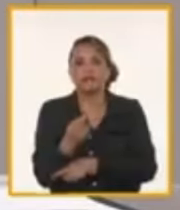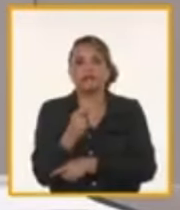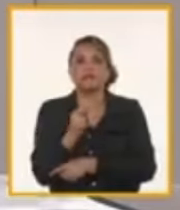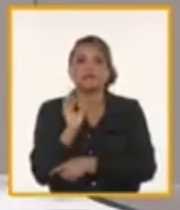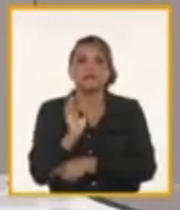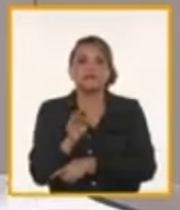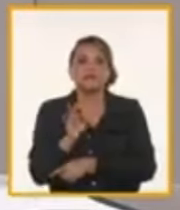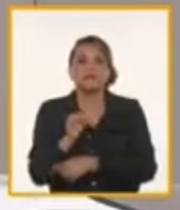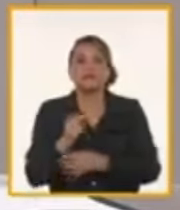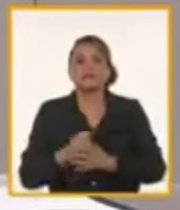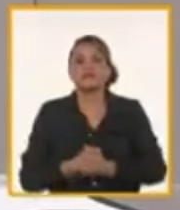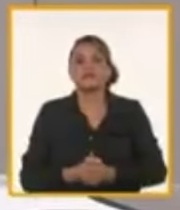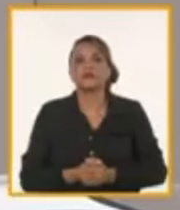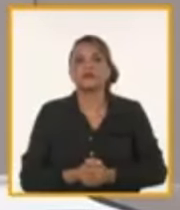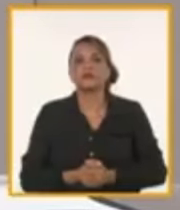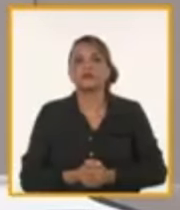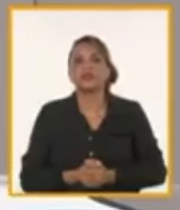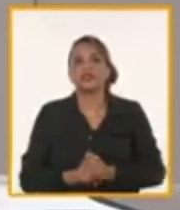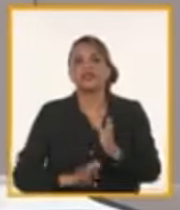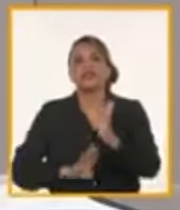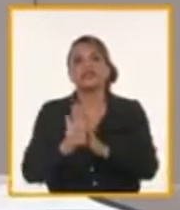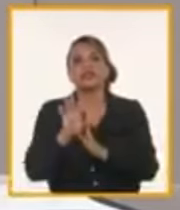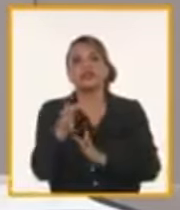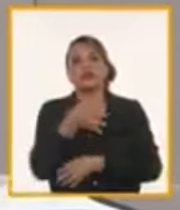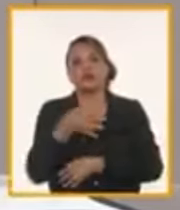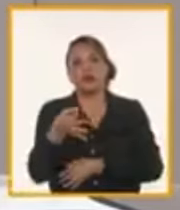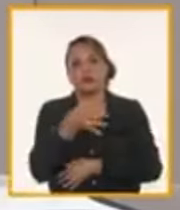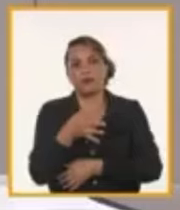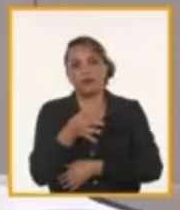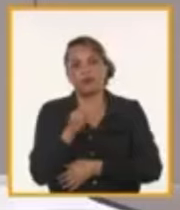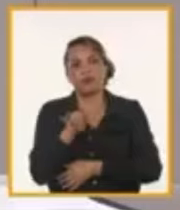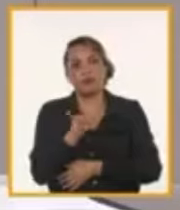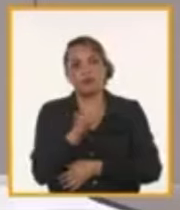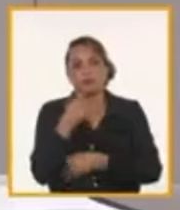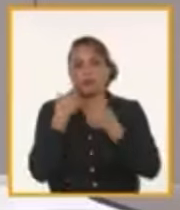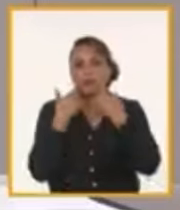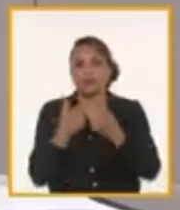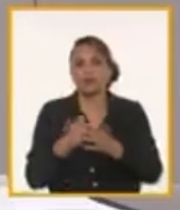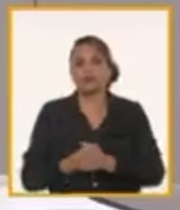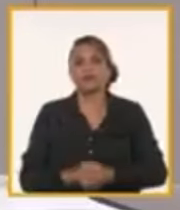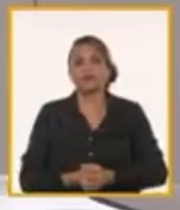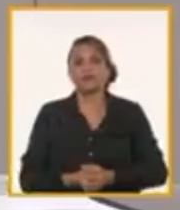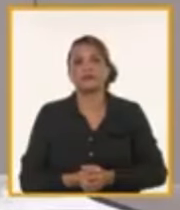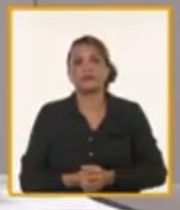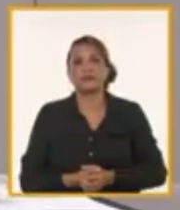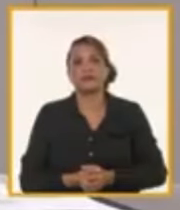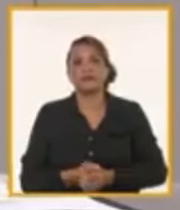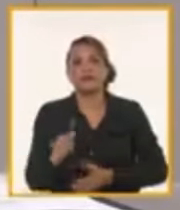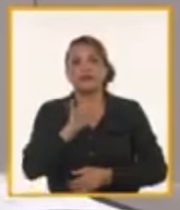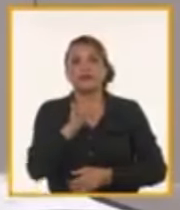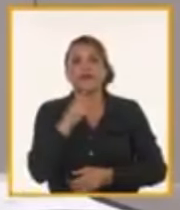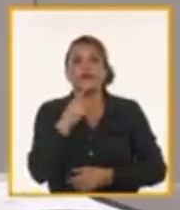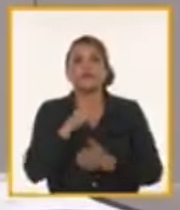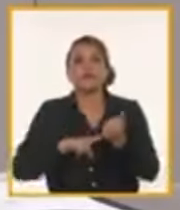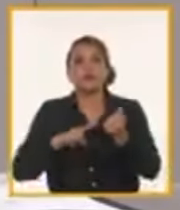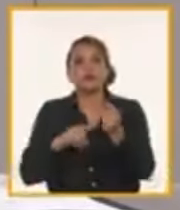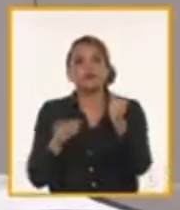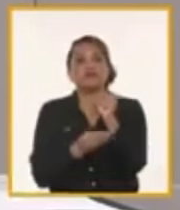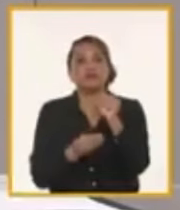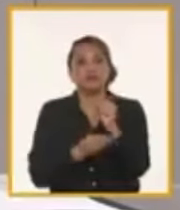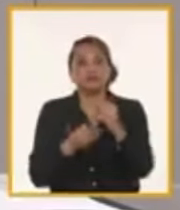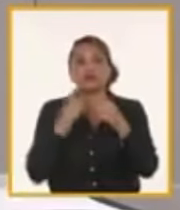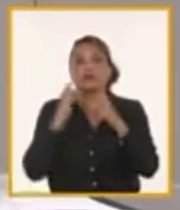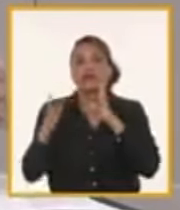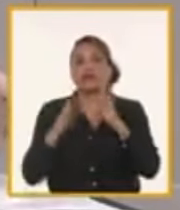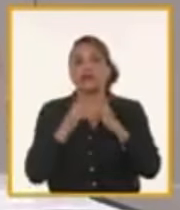eso que hablaban que se ha hablado mucho que es el desarrollo territorial y también por porque es una provincia que tiene muchas potencialidades en el sector